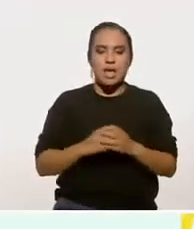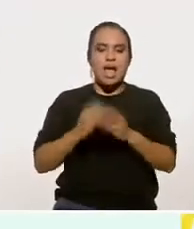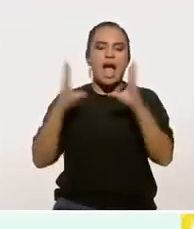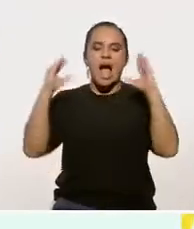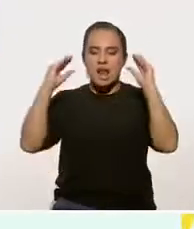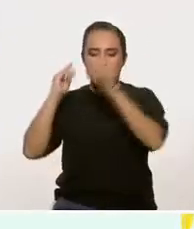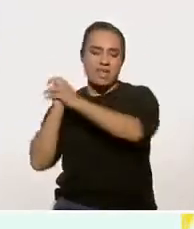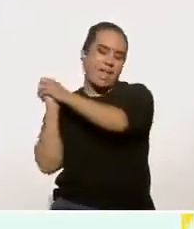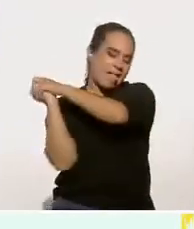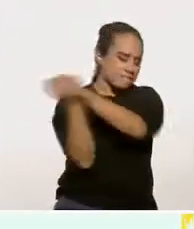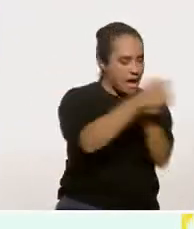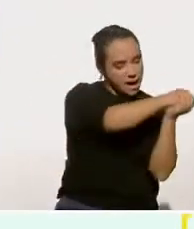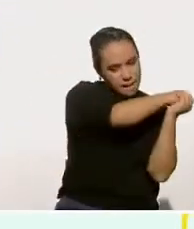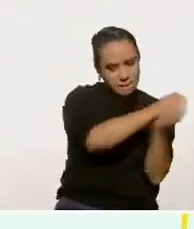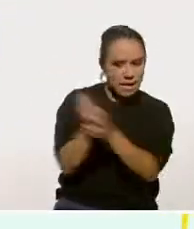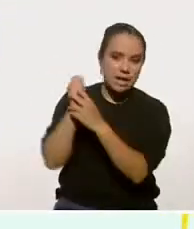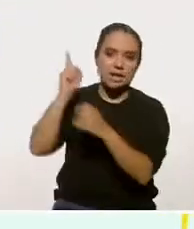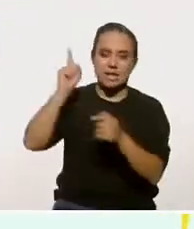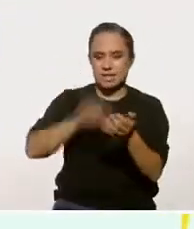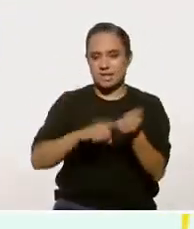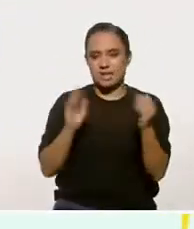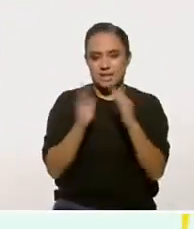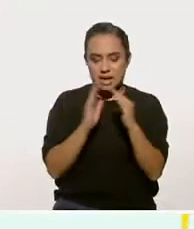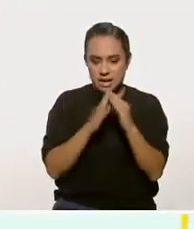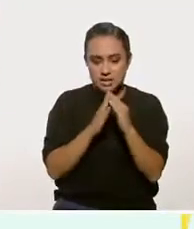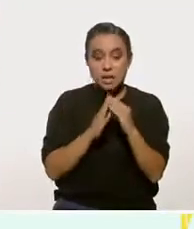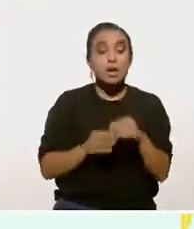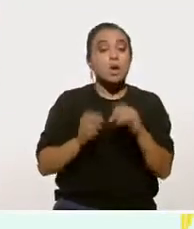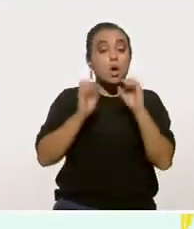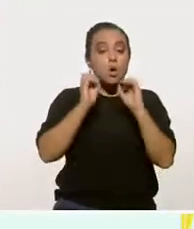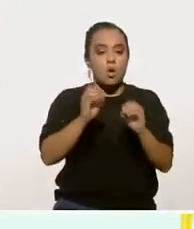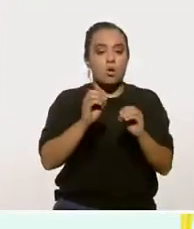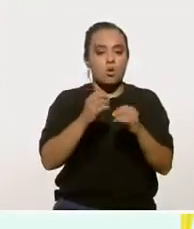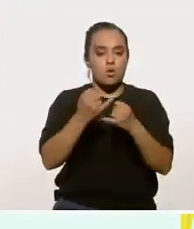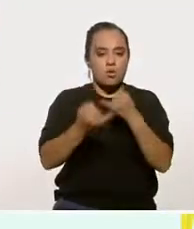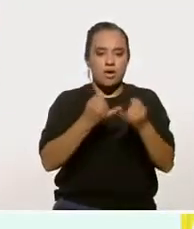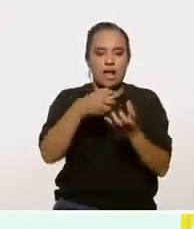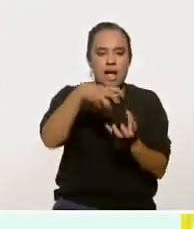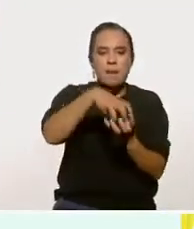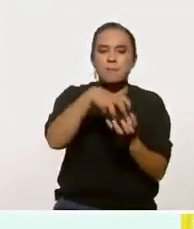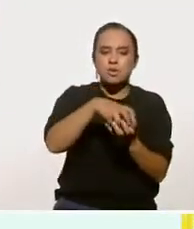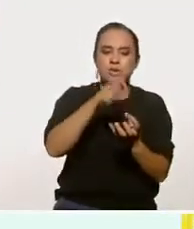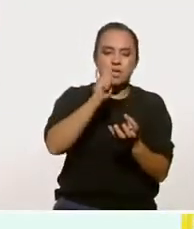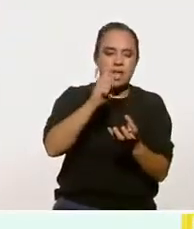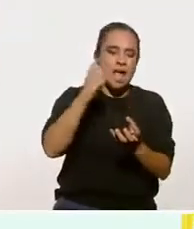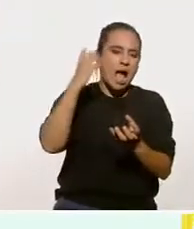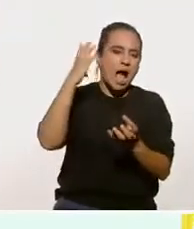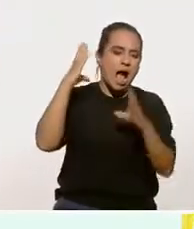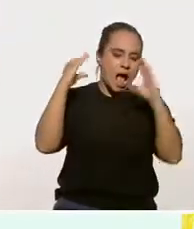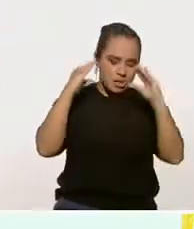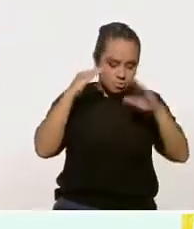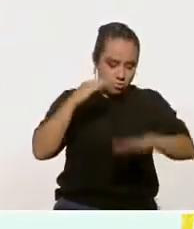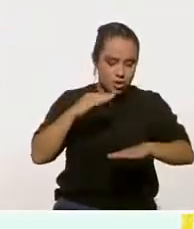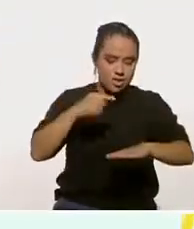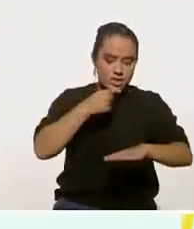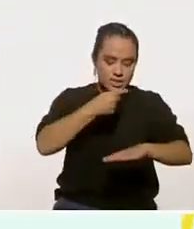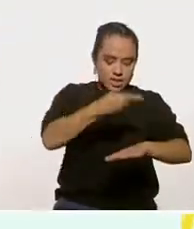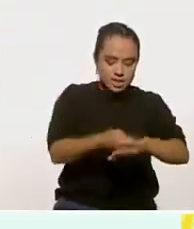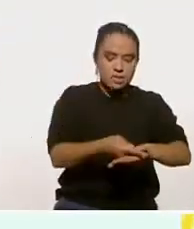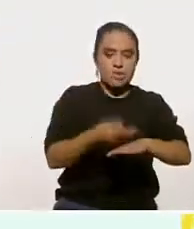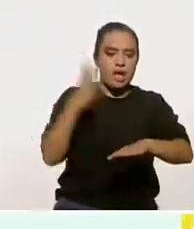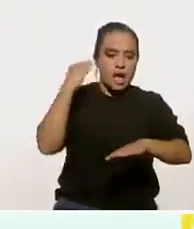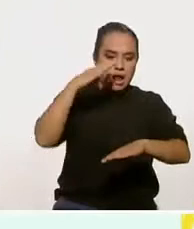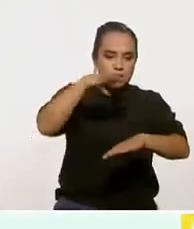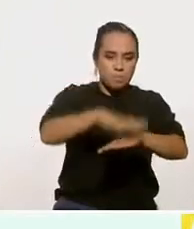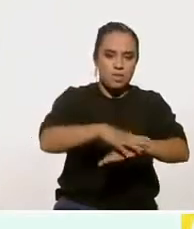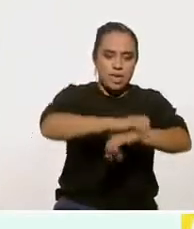almohadazos, ¿no? Que puede ser en casa. O jugar hamburguesas, nosotros le llamamos, ¿no? Una almohada, el niño o la niña, y otra almohada y